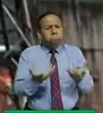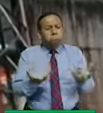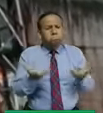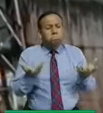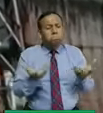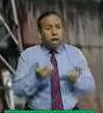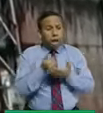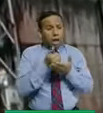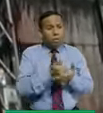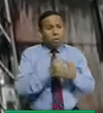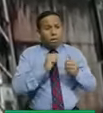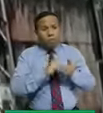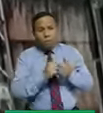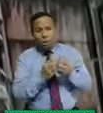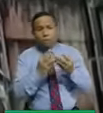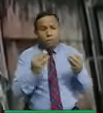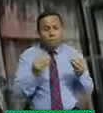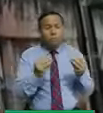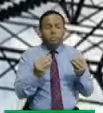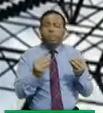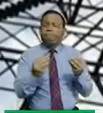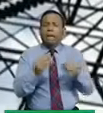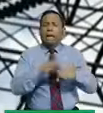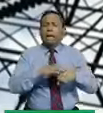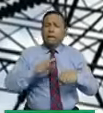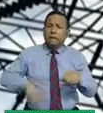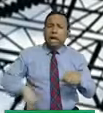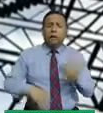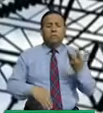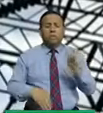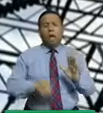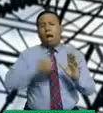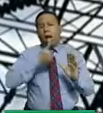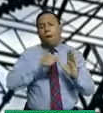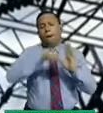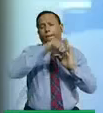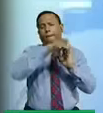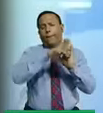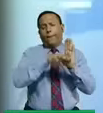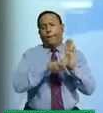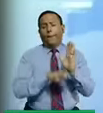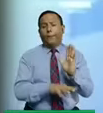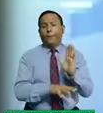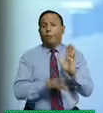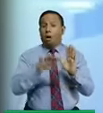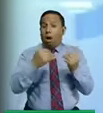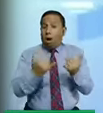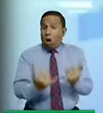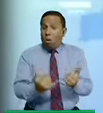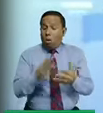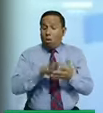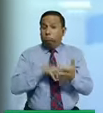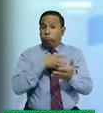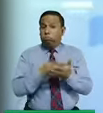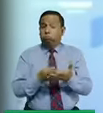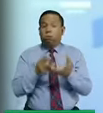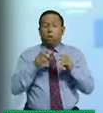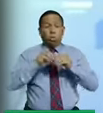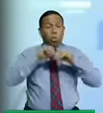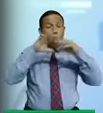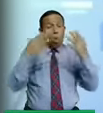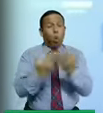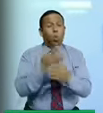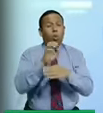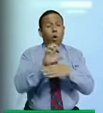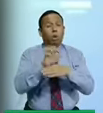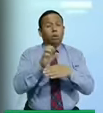suficientes o no han llegado a tiempo, de acuerdo a este documento. Sobre esta nueva etapa que implicaría cortes de energía a nivel nacional, se informó